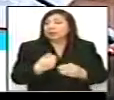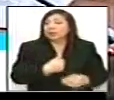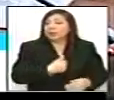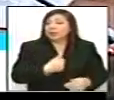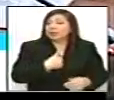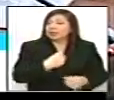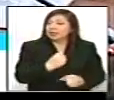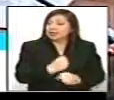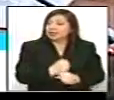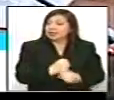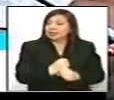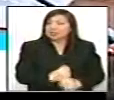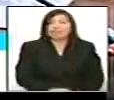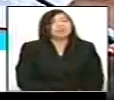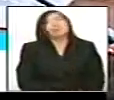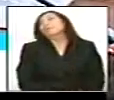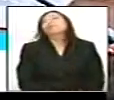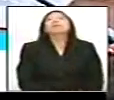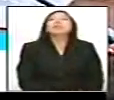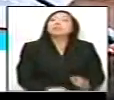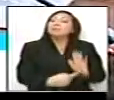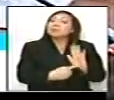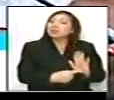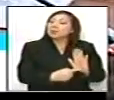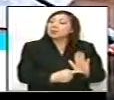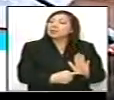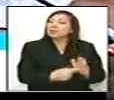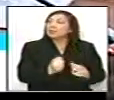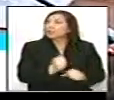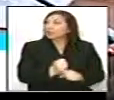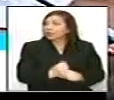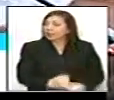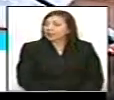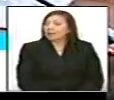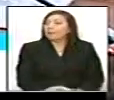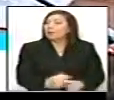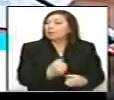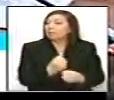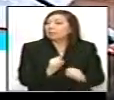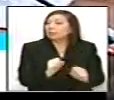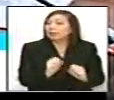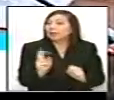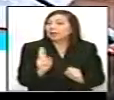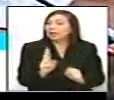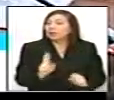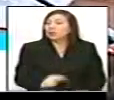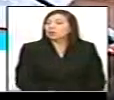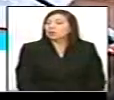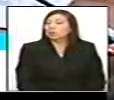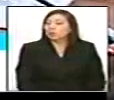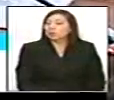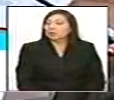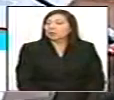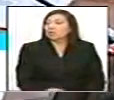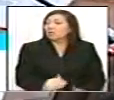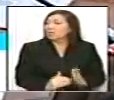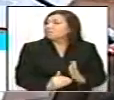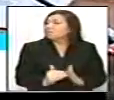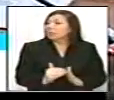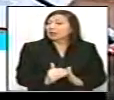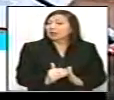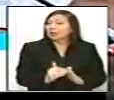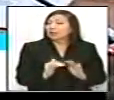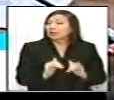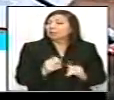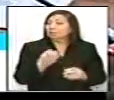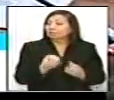propiamente de trabajo, propiamente también lo que es de presentar los instrumentos de trabajo, la explotación de esos recursos no maderables, concretamente